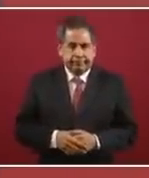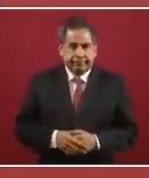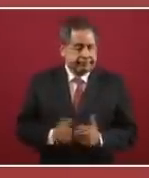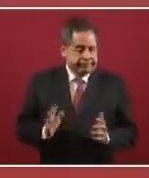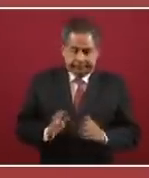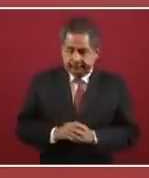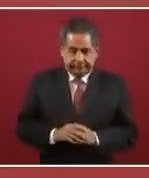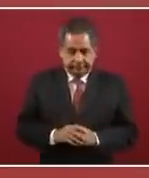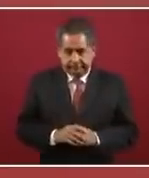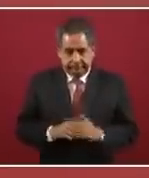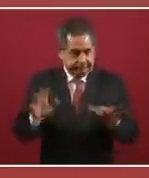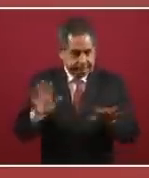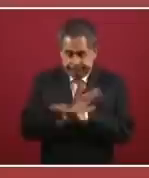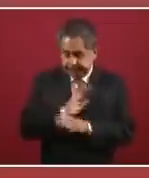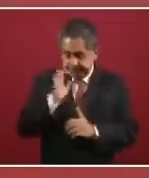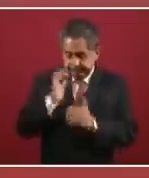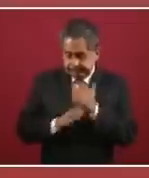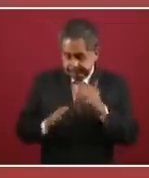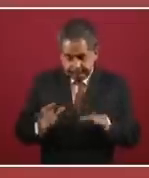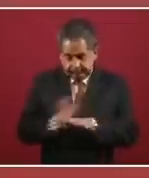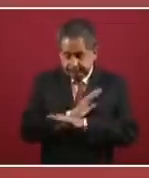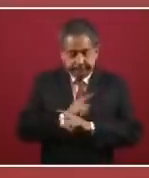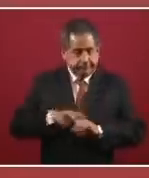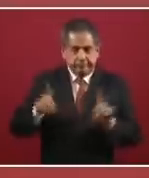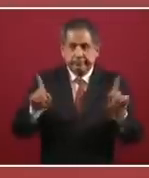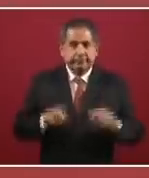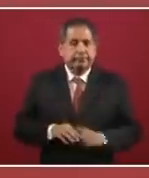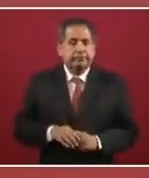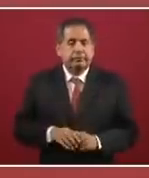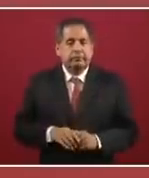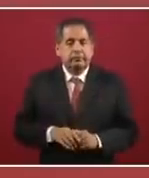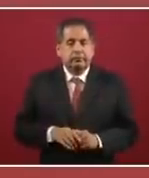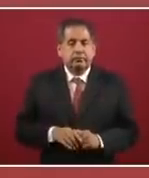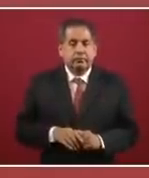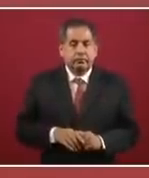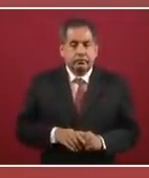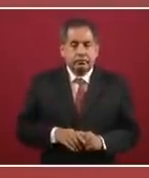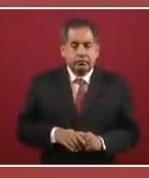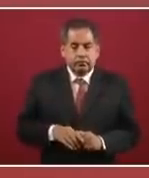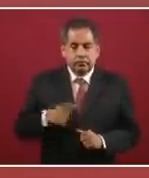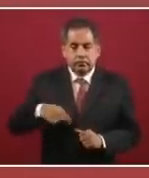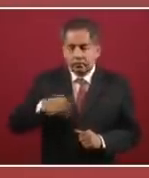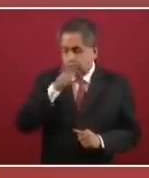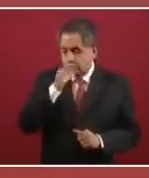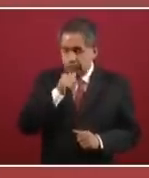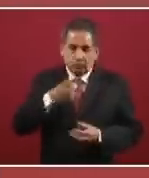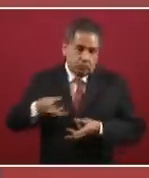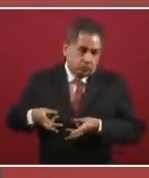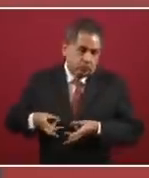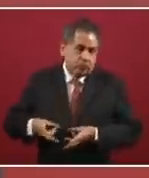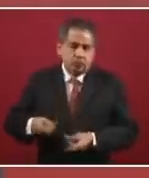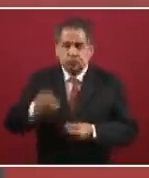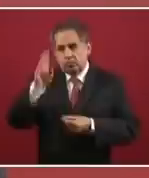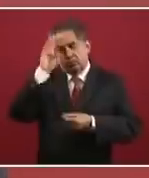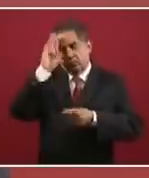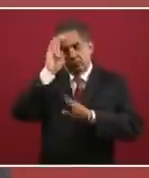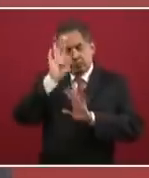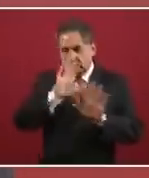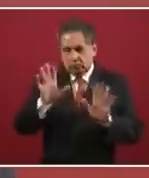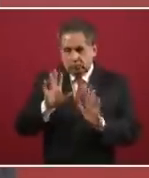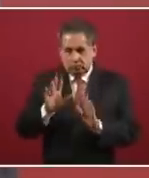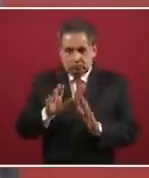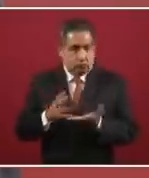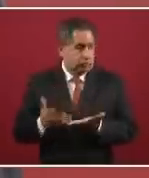Vamos a que eso cambie completamente. No podemos gastar más de lo que se tiene